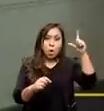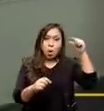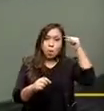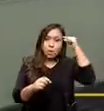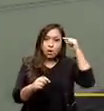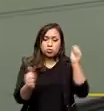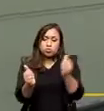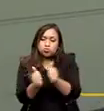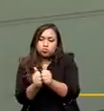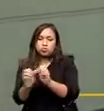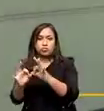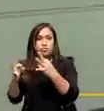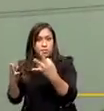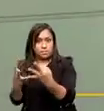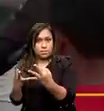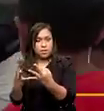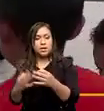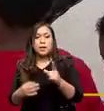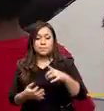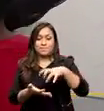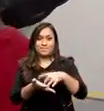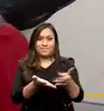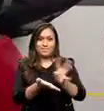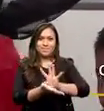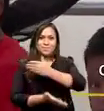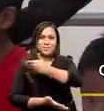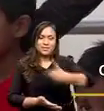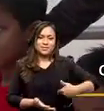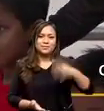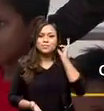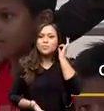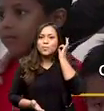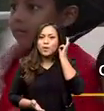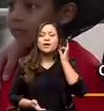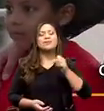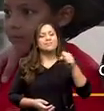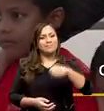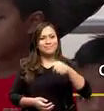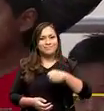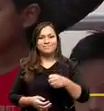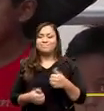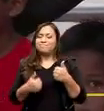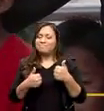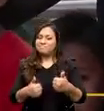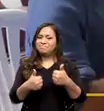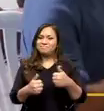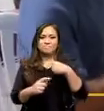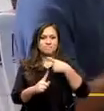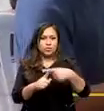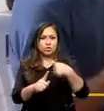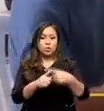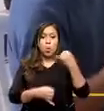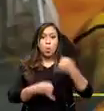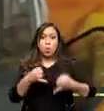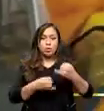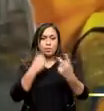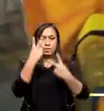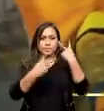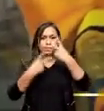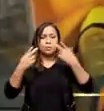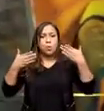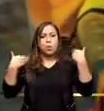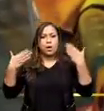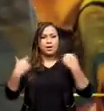entre el Estado y la familia fue destacado por la presidenta de la Asamblea Nacional, Gabriela Rivadeneira, en su última visita a